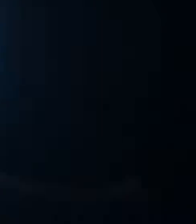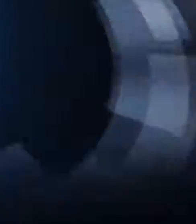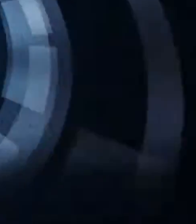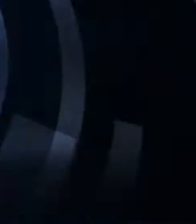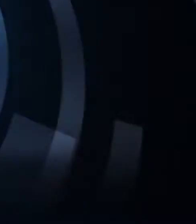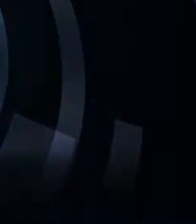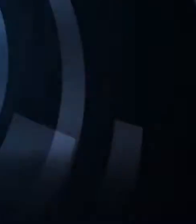¡Gracias!